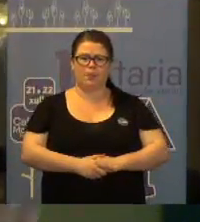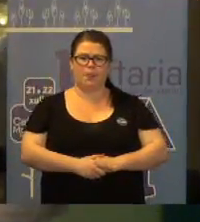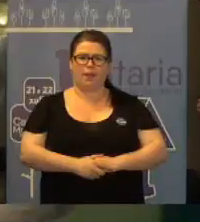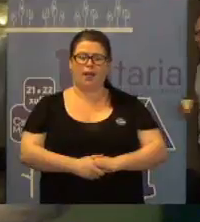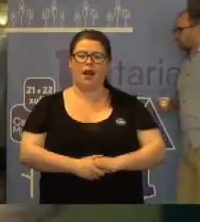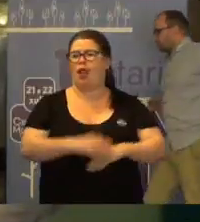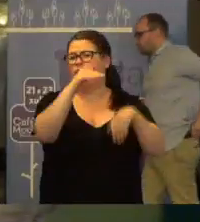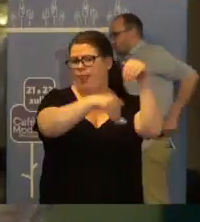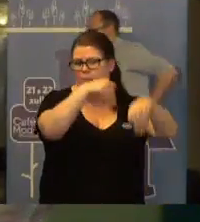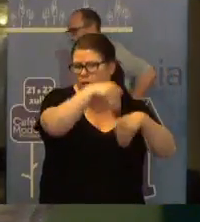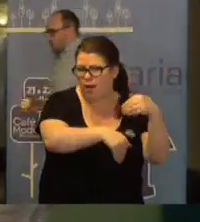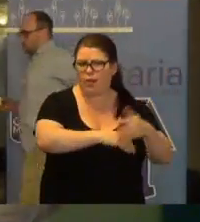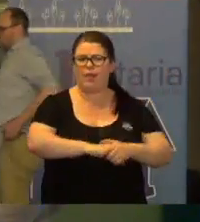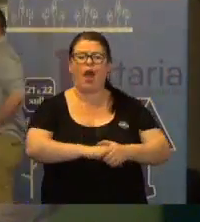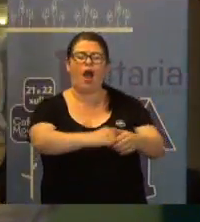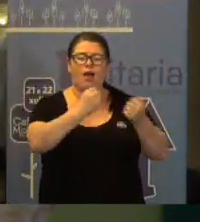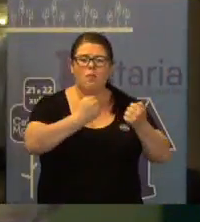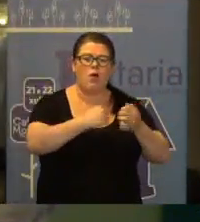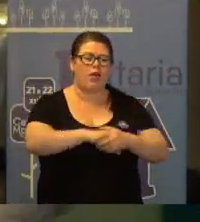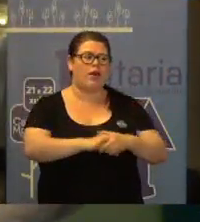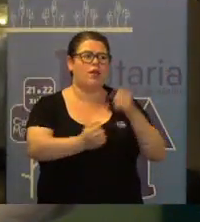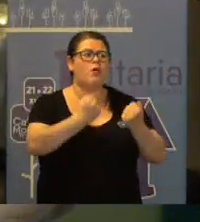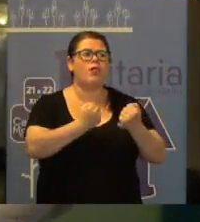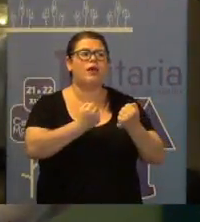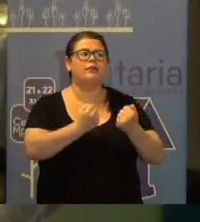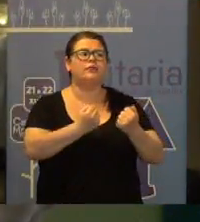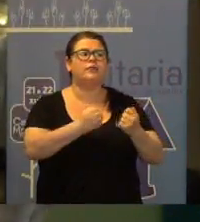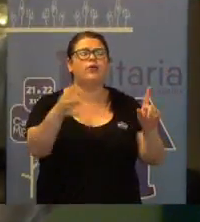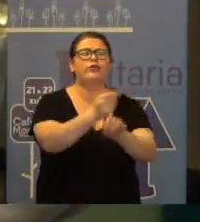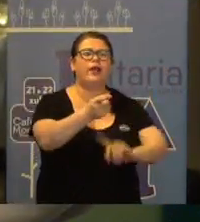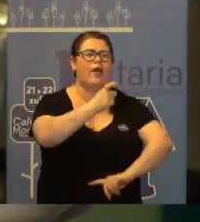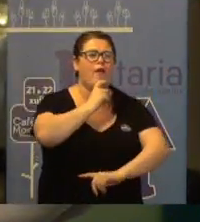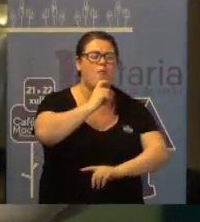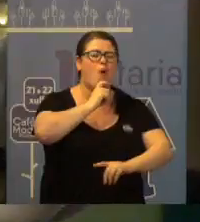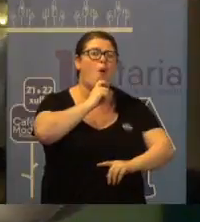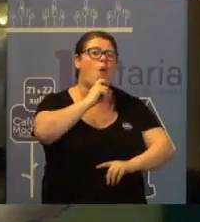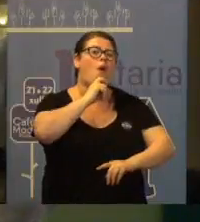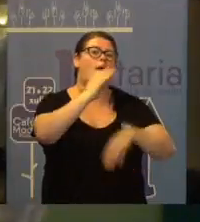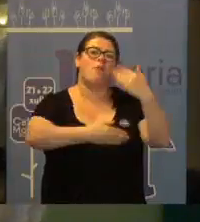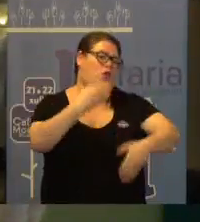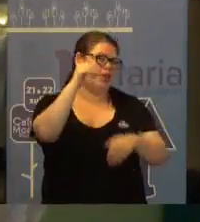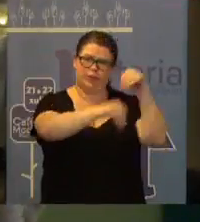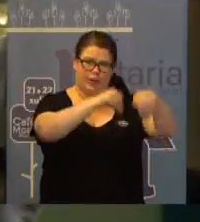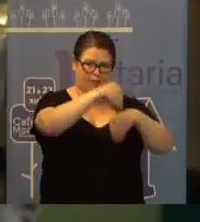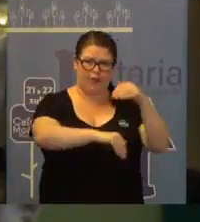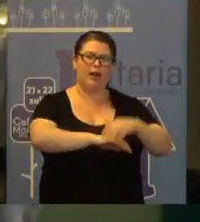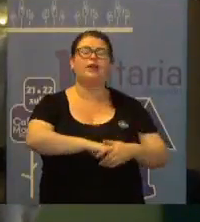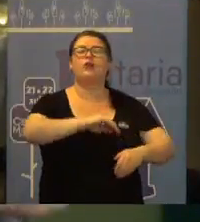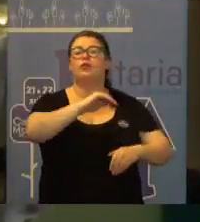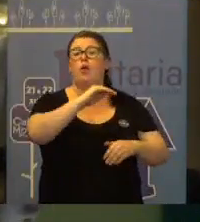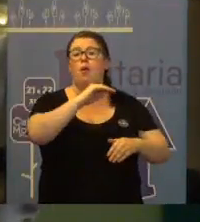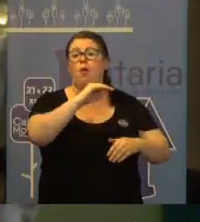nas democracias ao poder chégase en procesos electorais, e os procesos